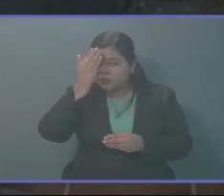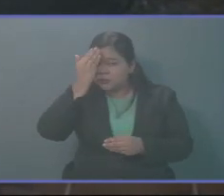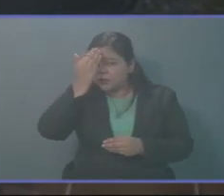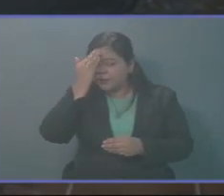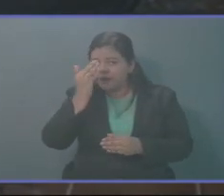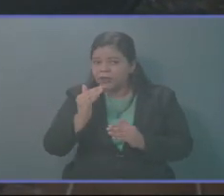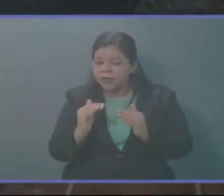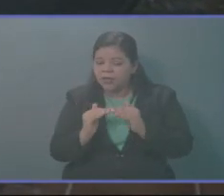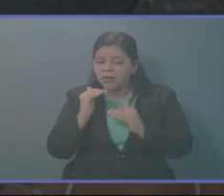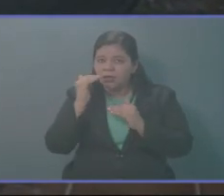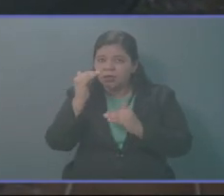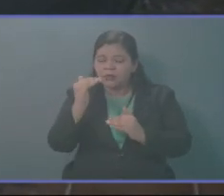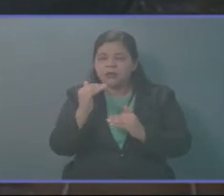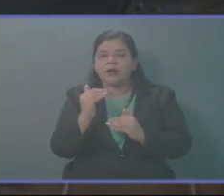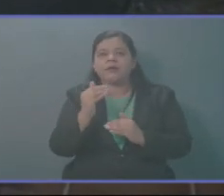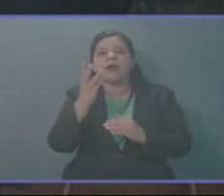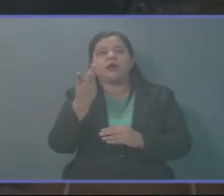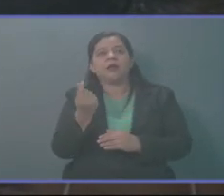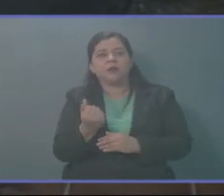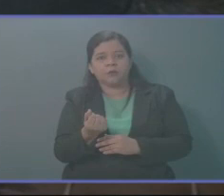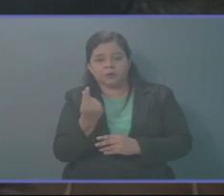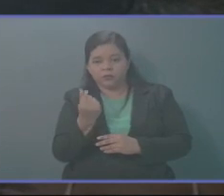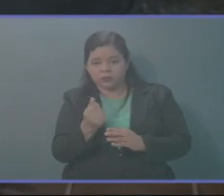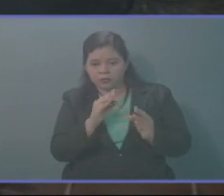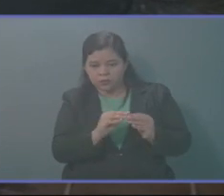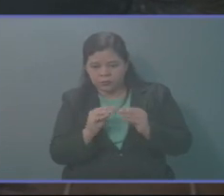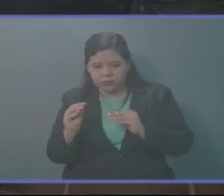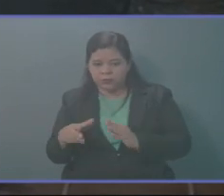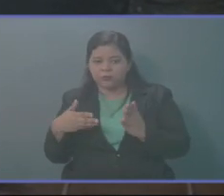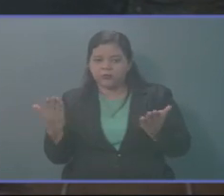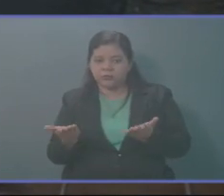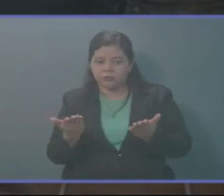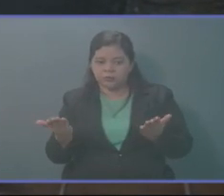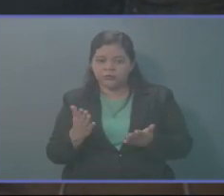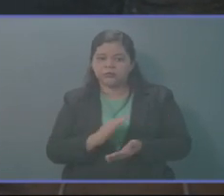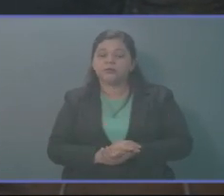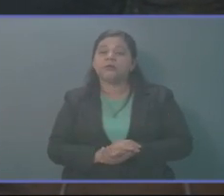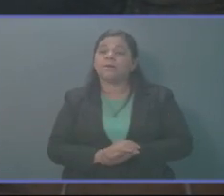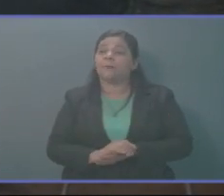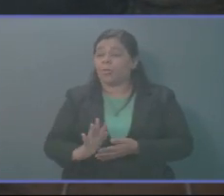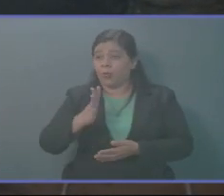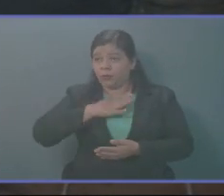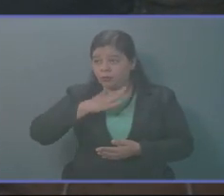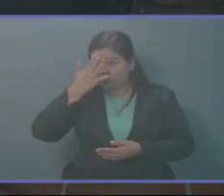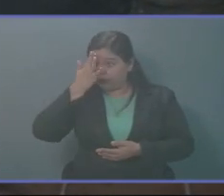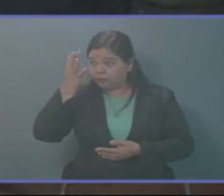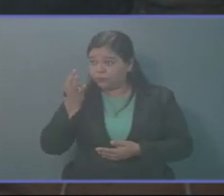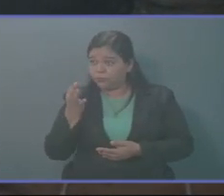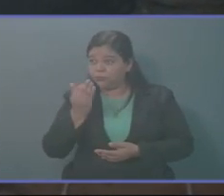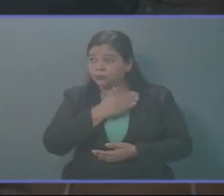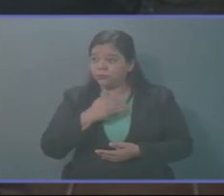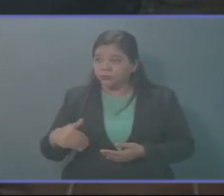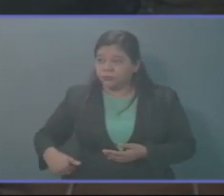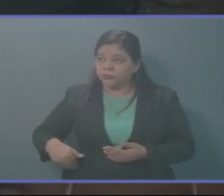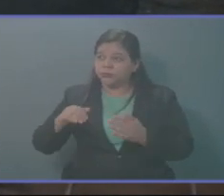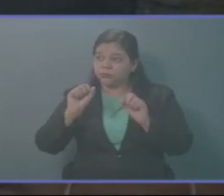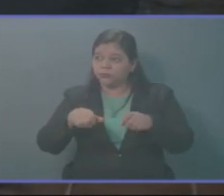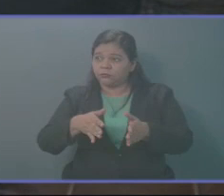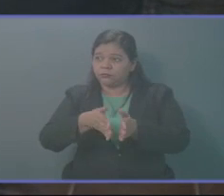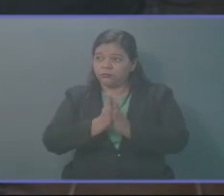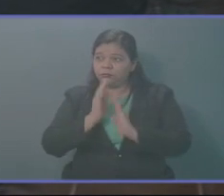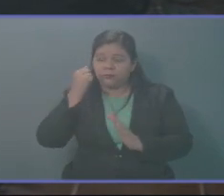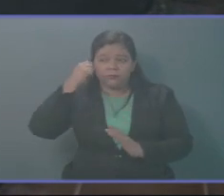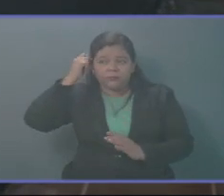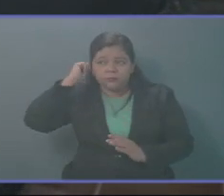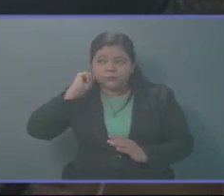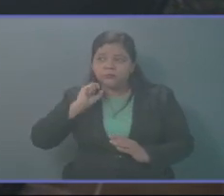de reorientaciones presupuestarias que es conveniente hacer. Entonces yo creo que es pertinente, presidente, solicitarle al señor